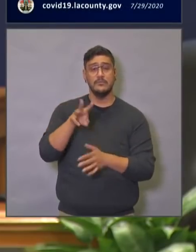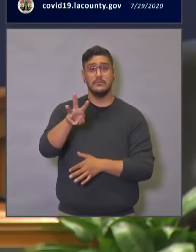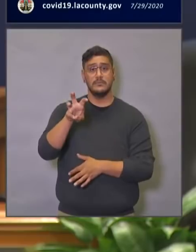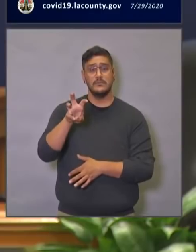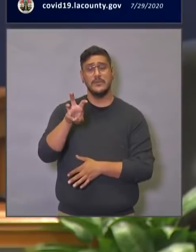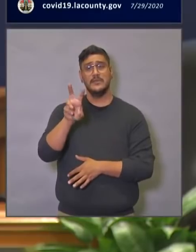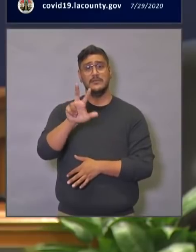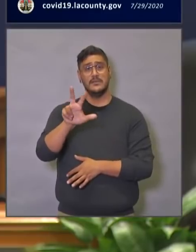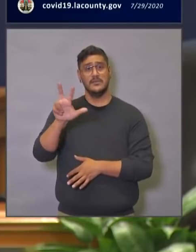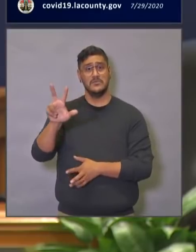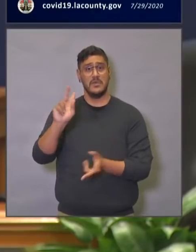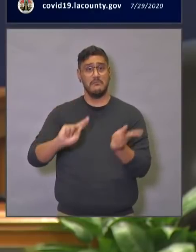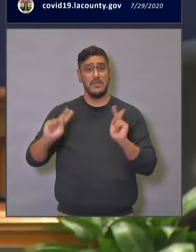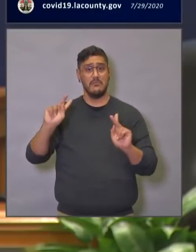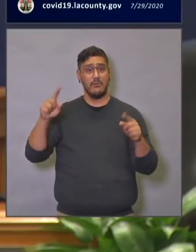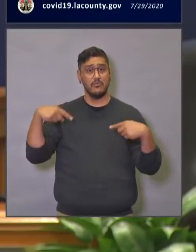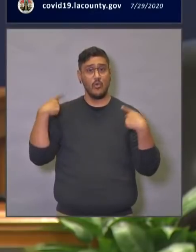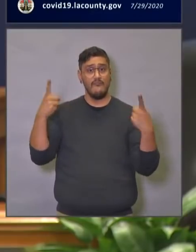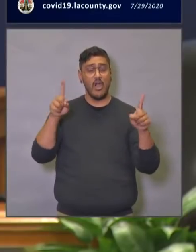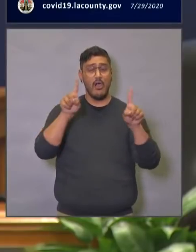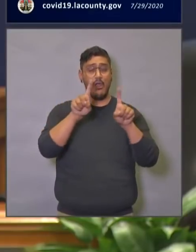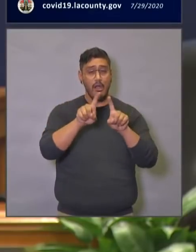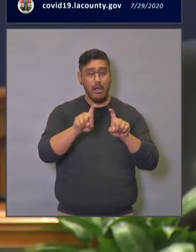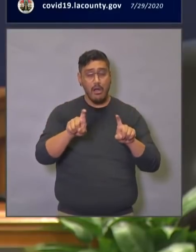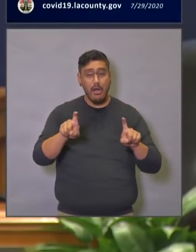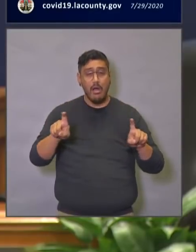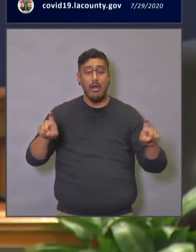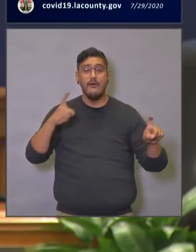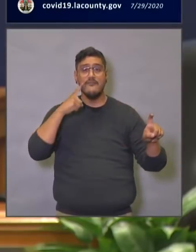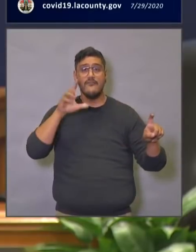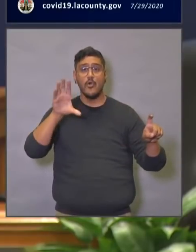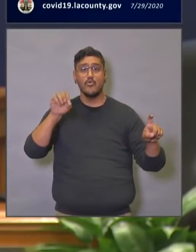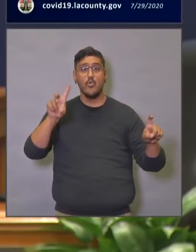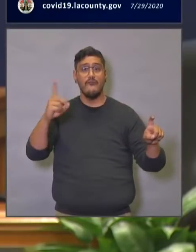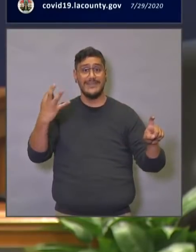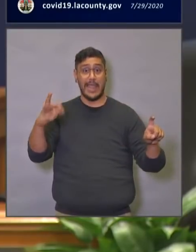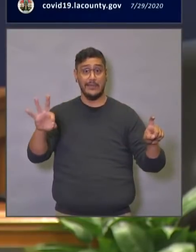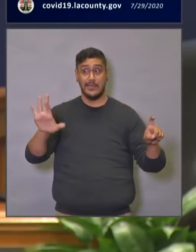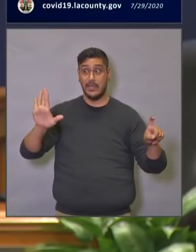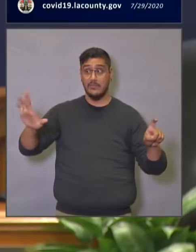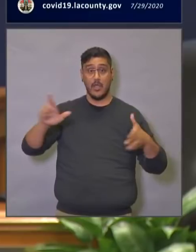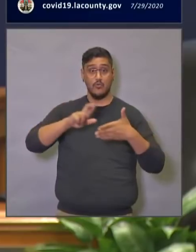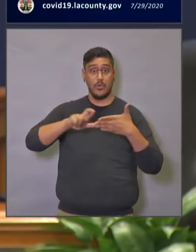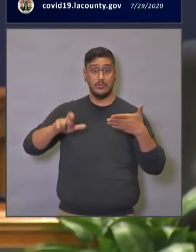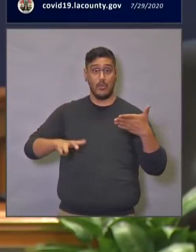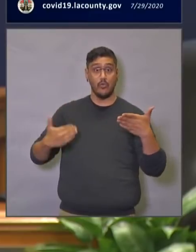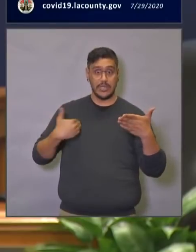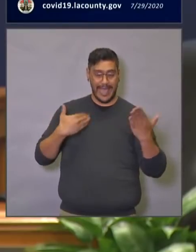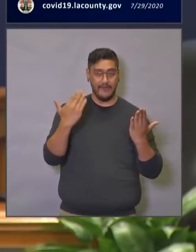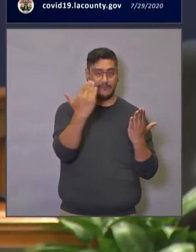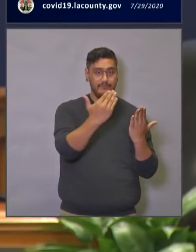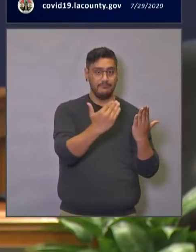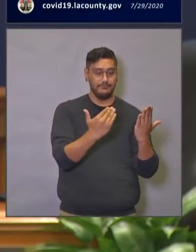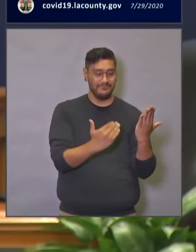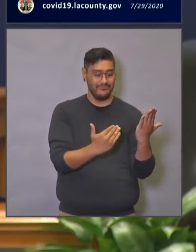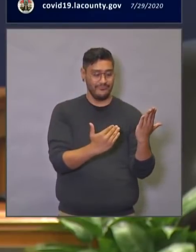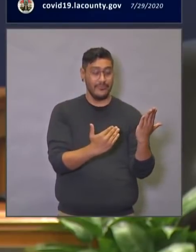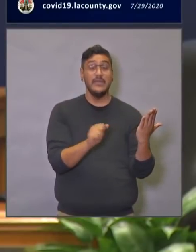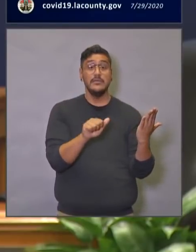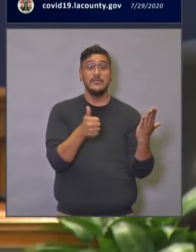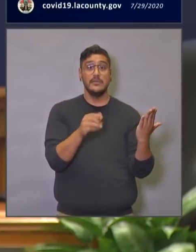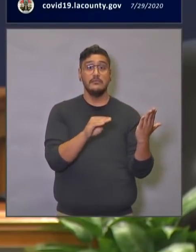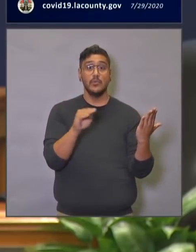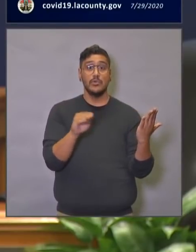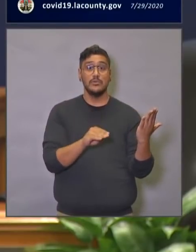1,682,633 personas se han hecho la prueba de COVID-19 y se han reportado sus resultados al condado de Los Ángeles. El